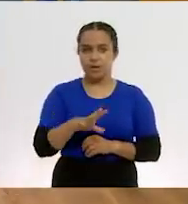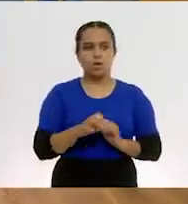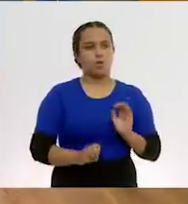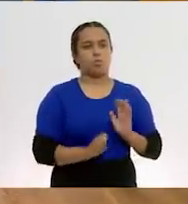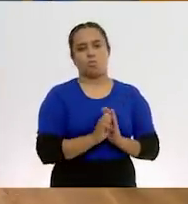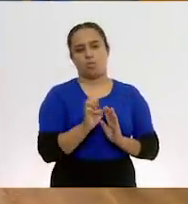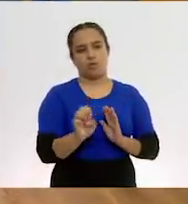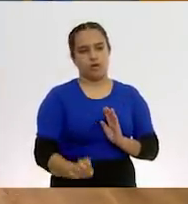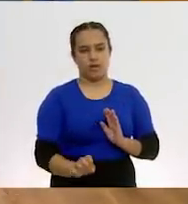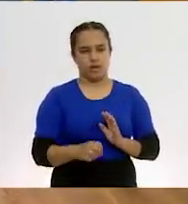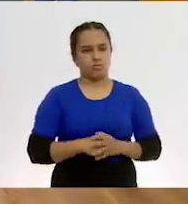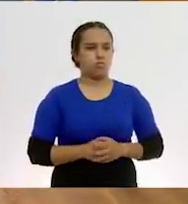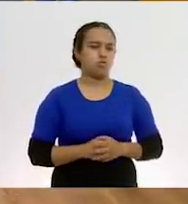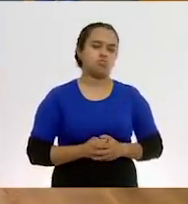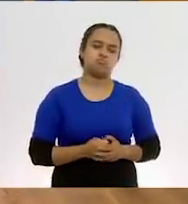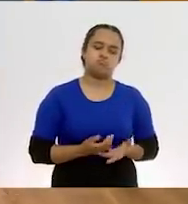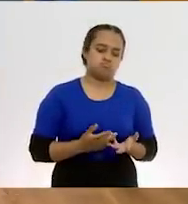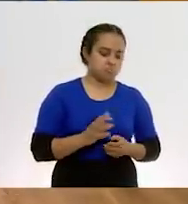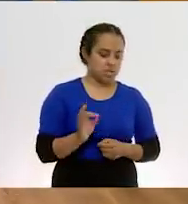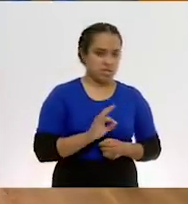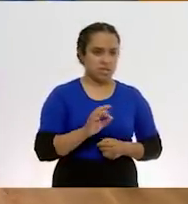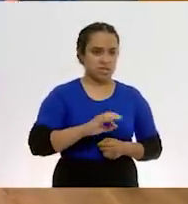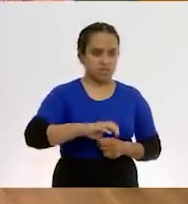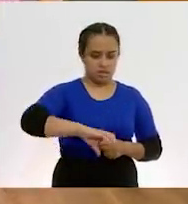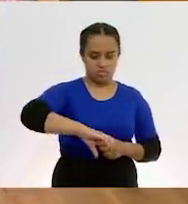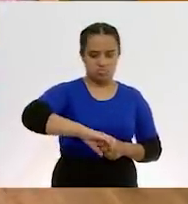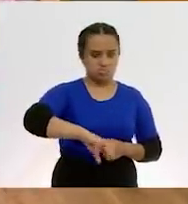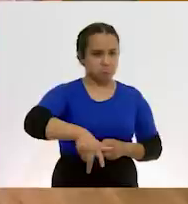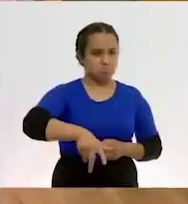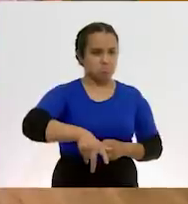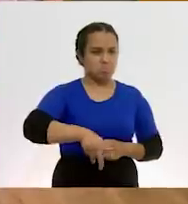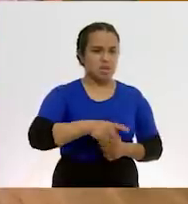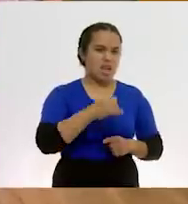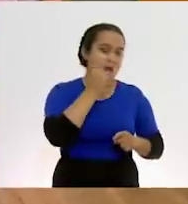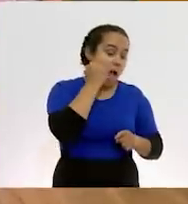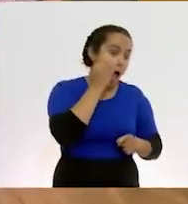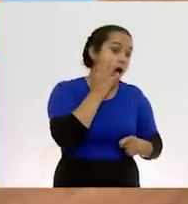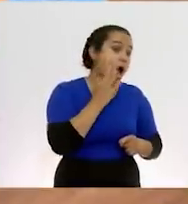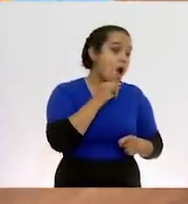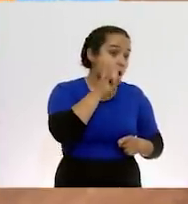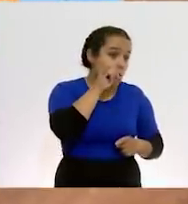ejemplo, yo puedo tener aquí un jaguar